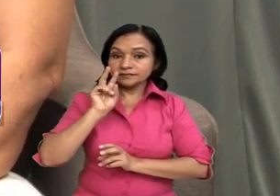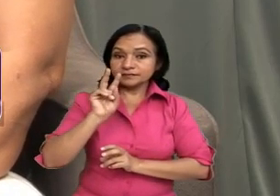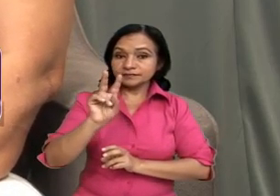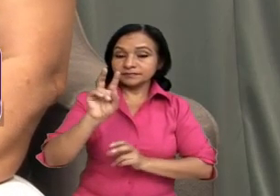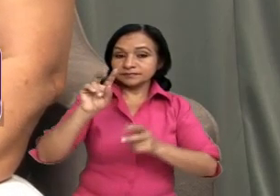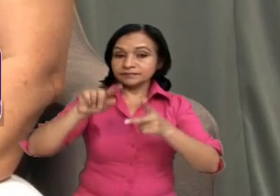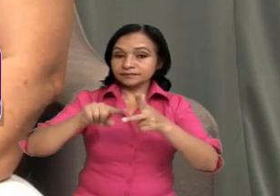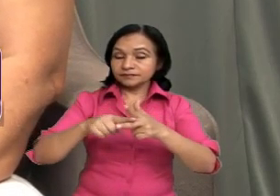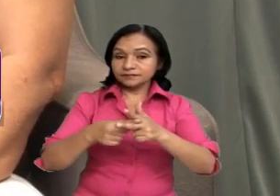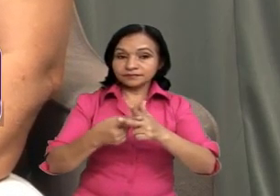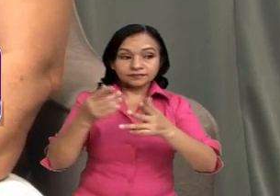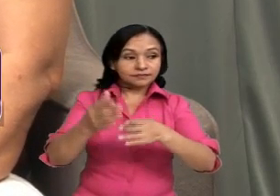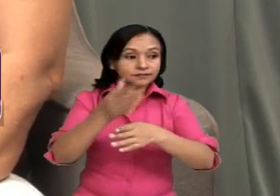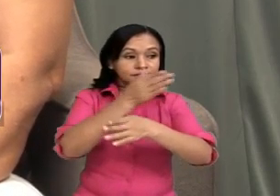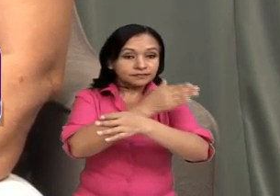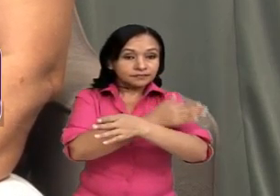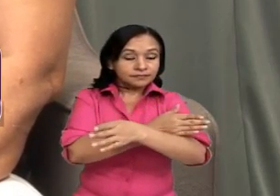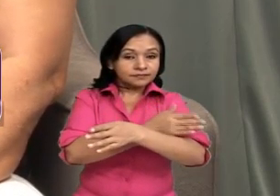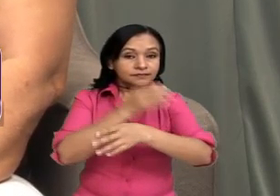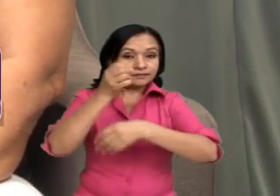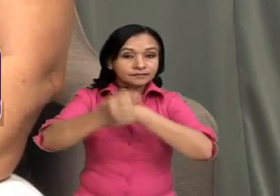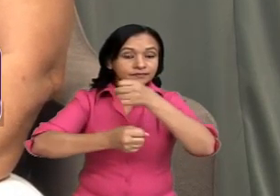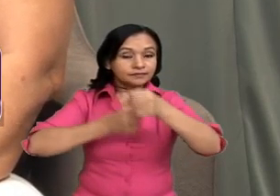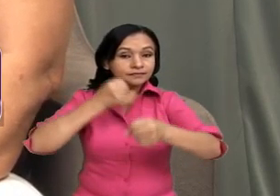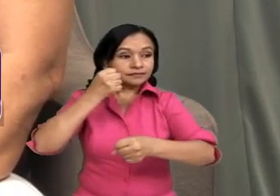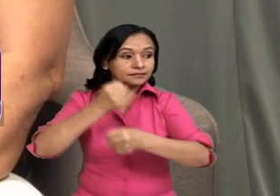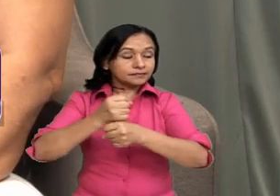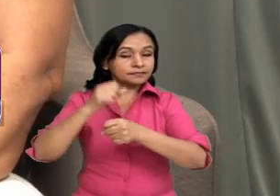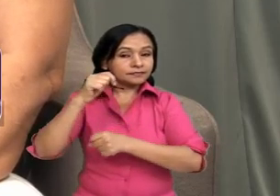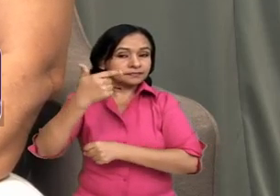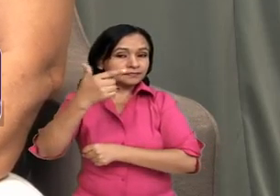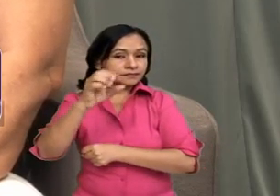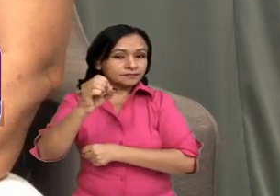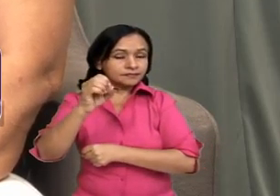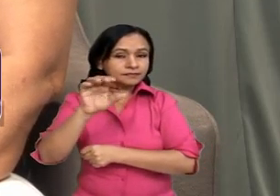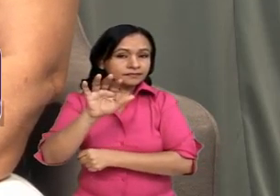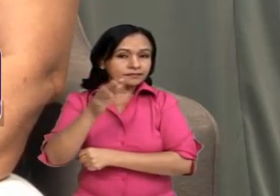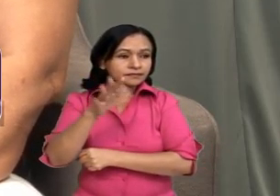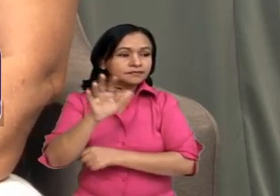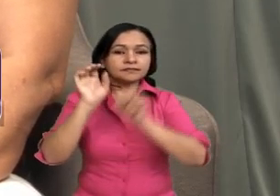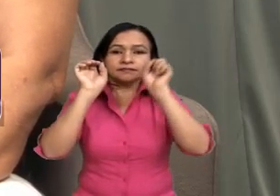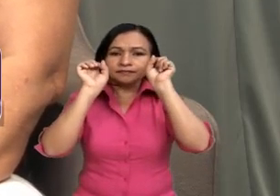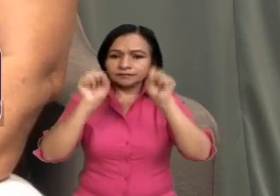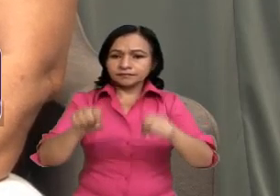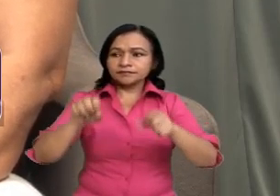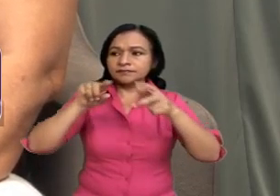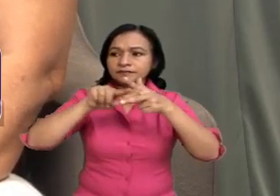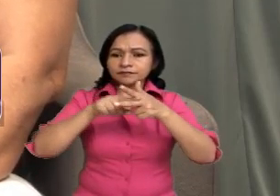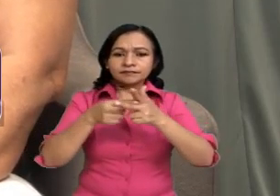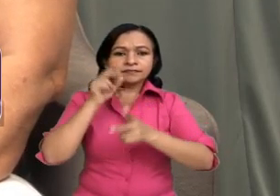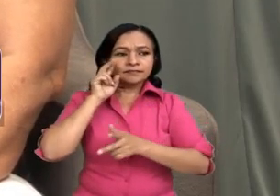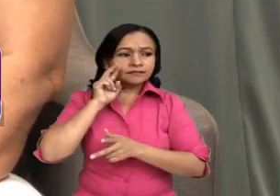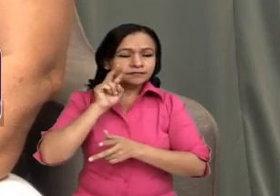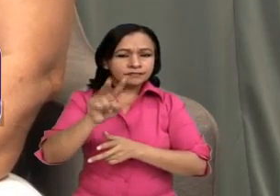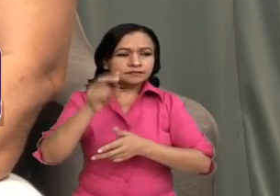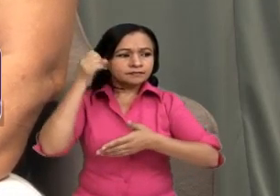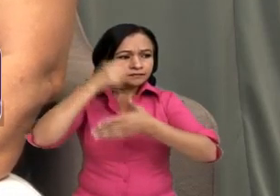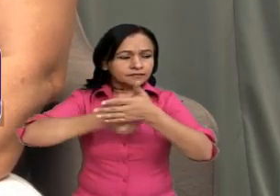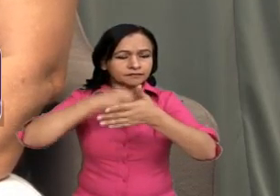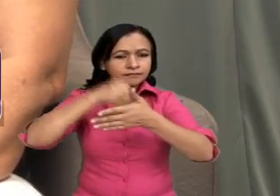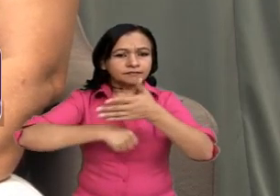iniciamos nuestras luchas en los años 70, podemos comenzar a ver que la fuerza de la